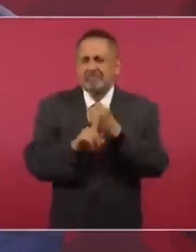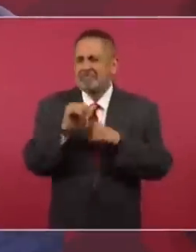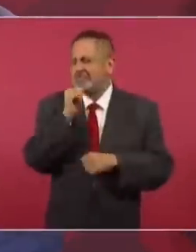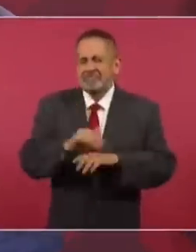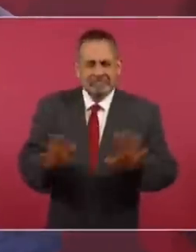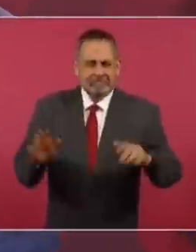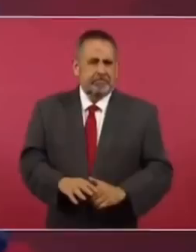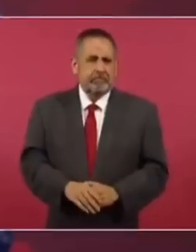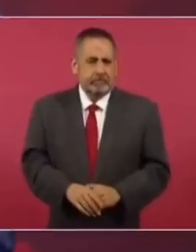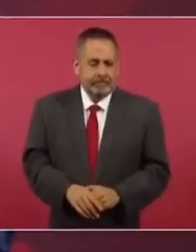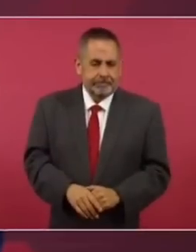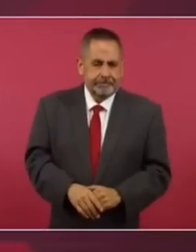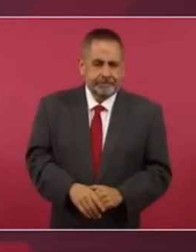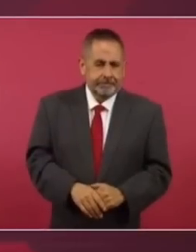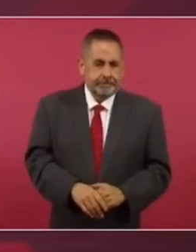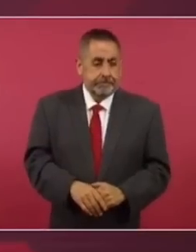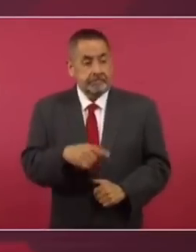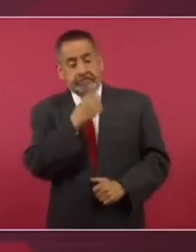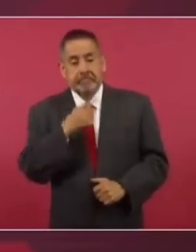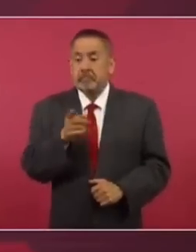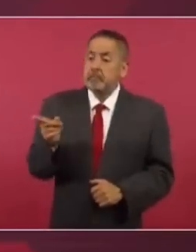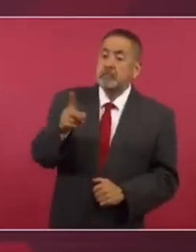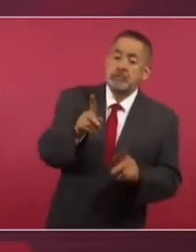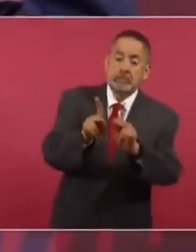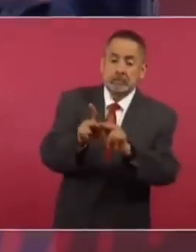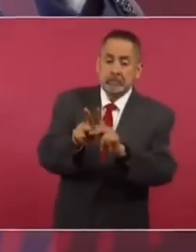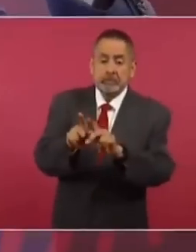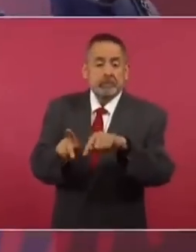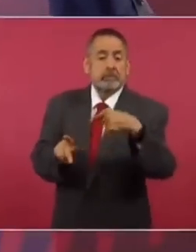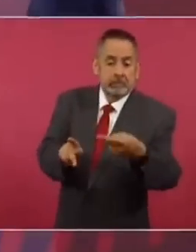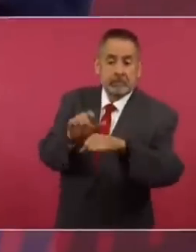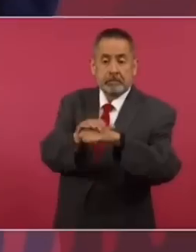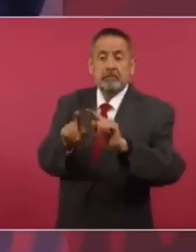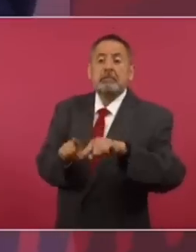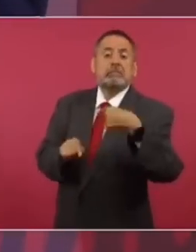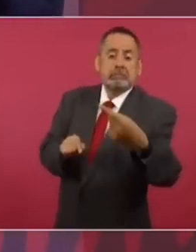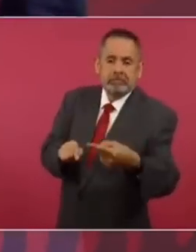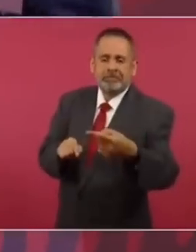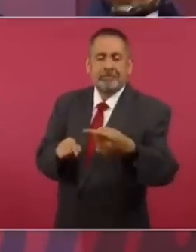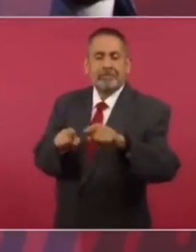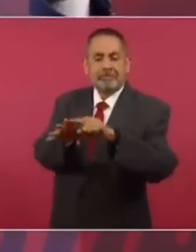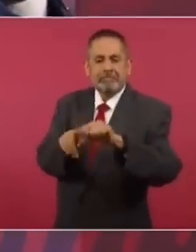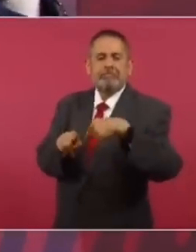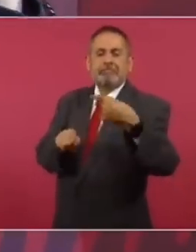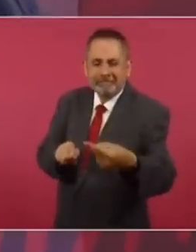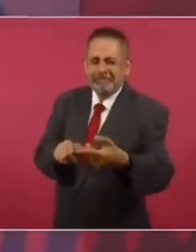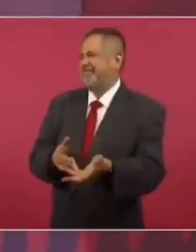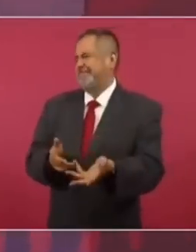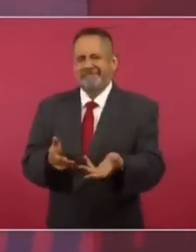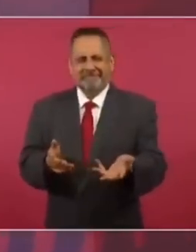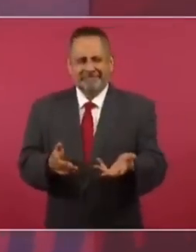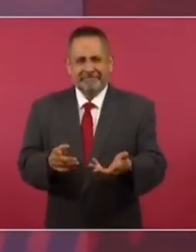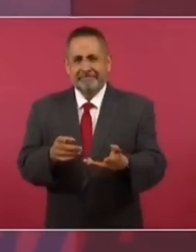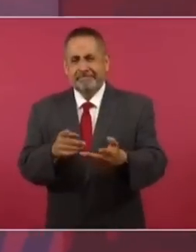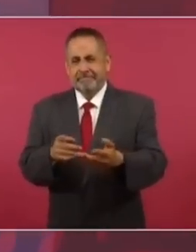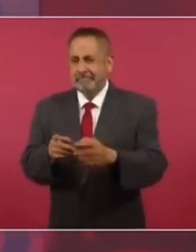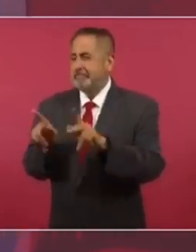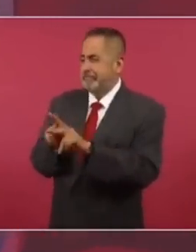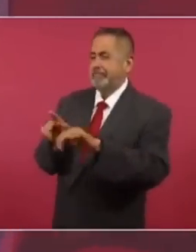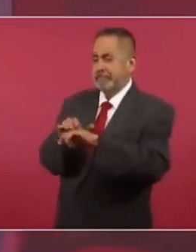problema. Que porque el primo del amigo de la hermana que es amiga